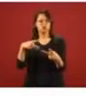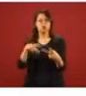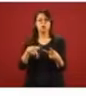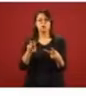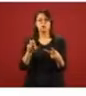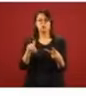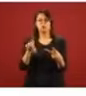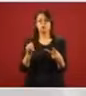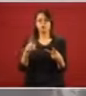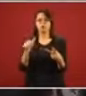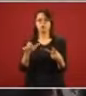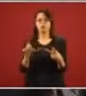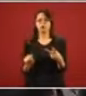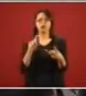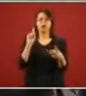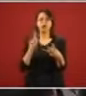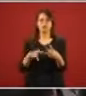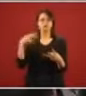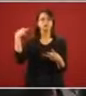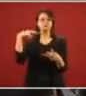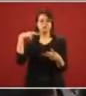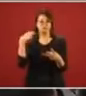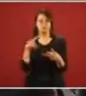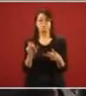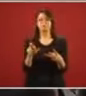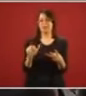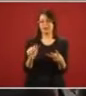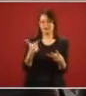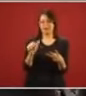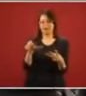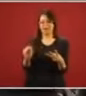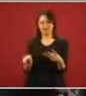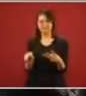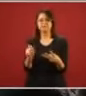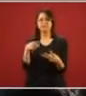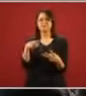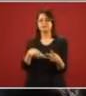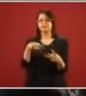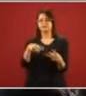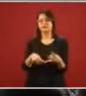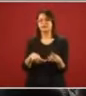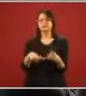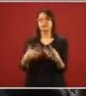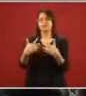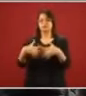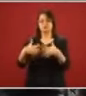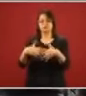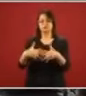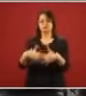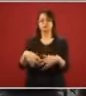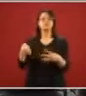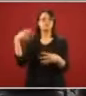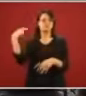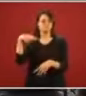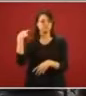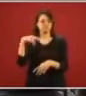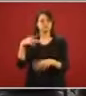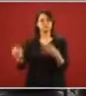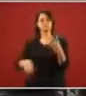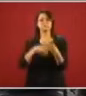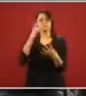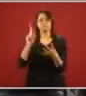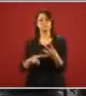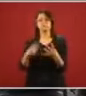Vendogás, Coatzacoalcos, Veracruz, Veragás otra vez, pero ya en una estación de carburación en Veracruz, y